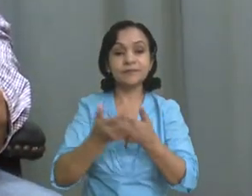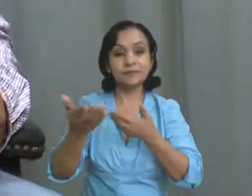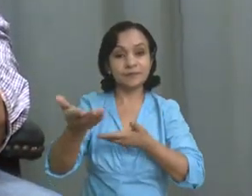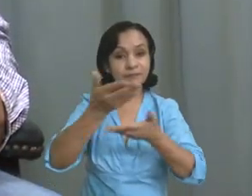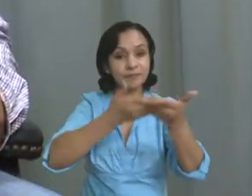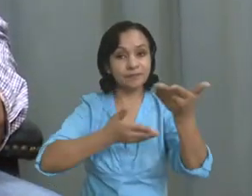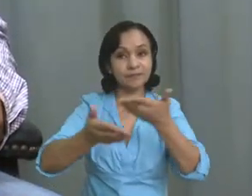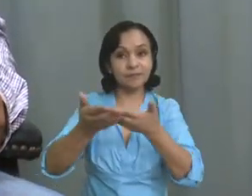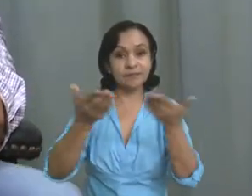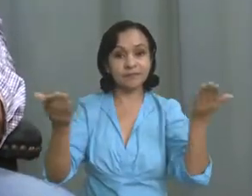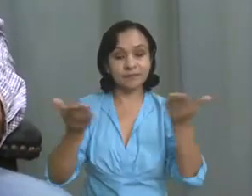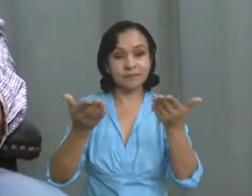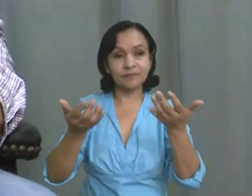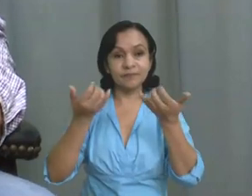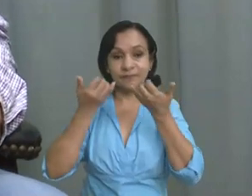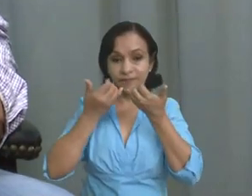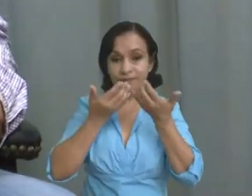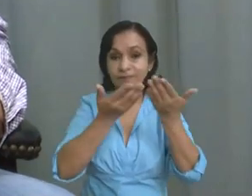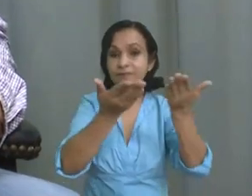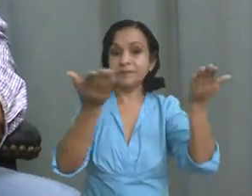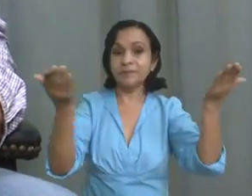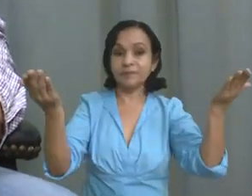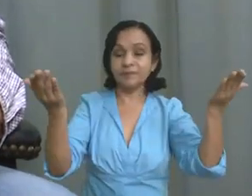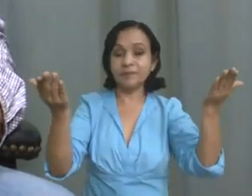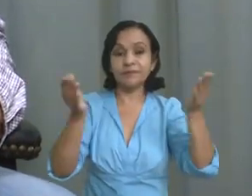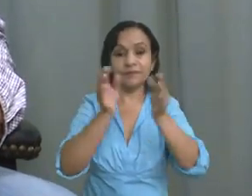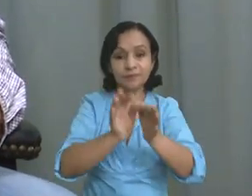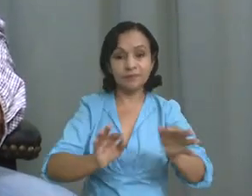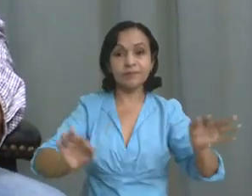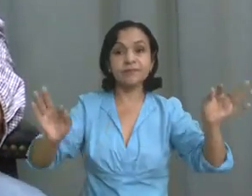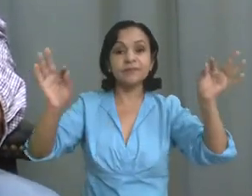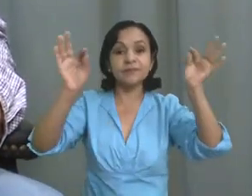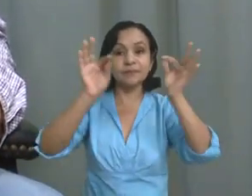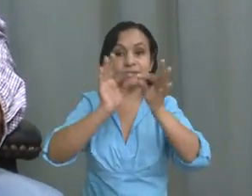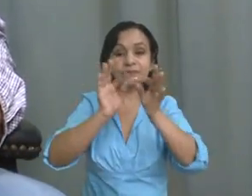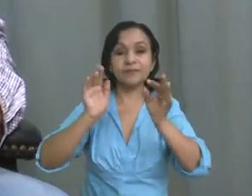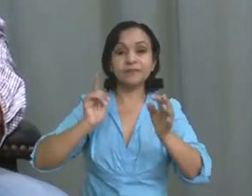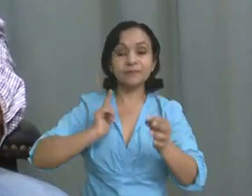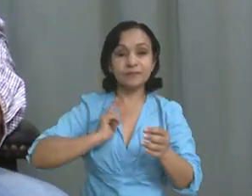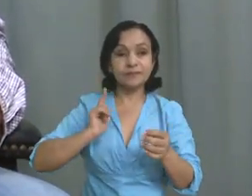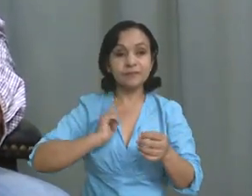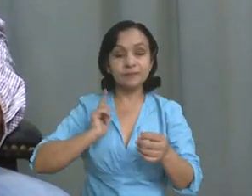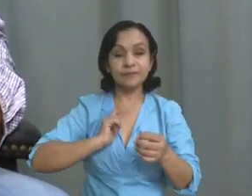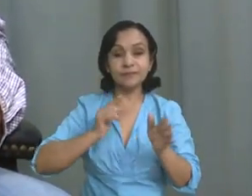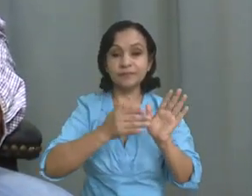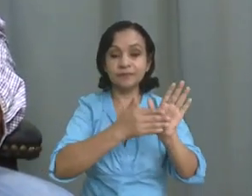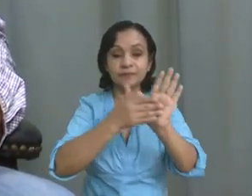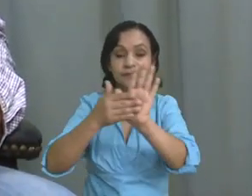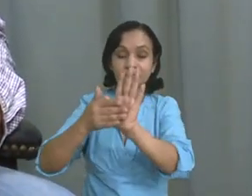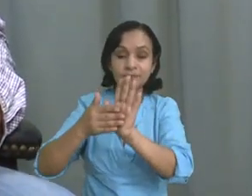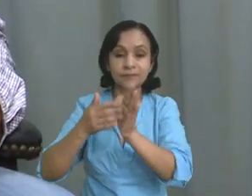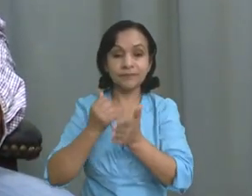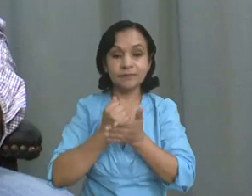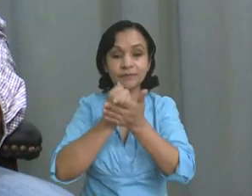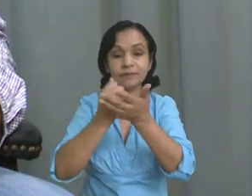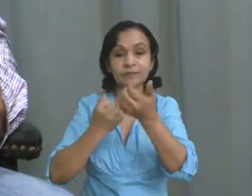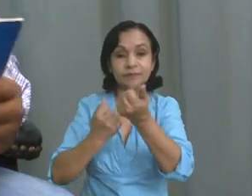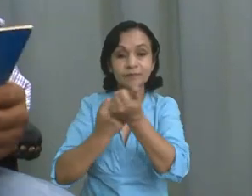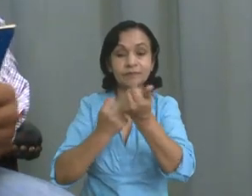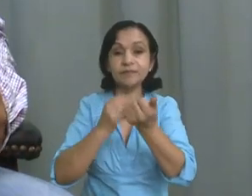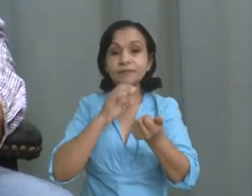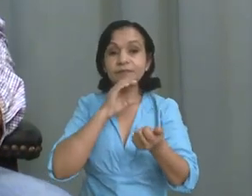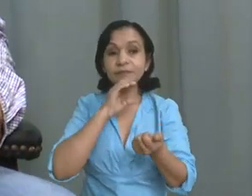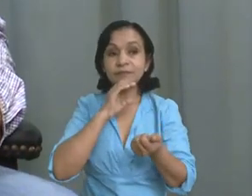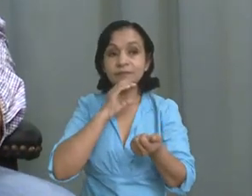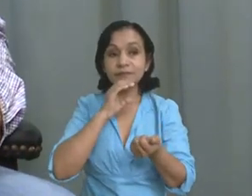intercambio y dar a conocer siempre, señor embajador, la importancia que tiene esta muestra de solidaridad de Cuba, un